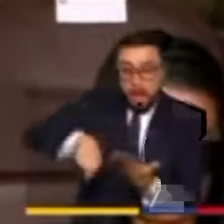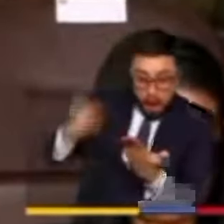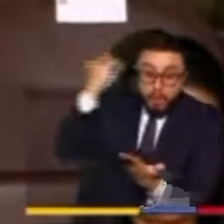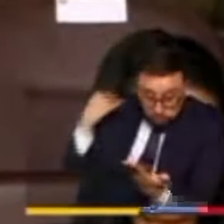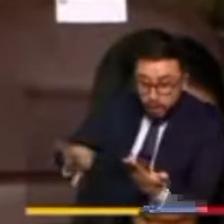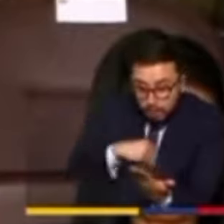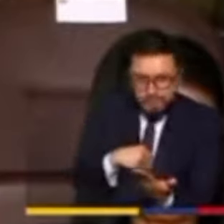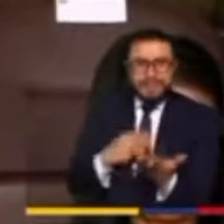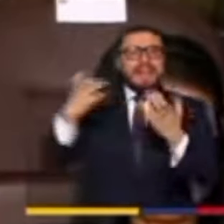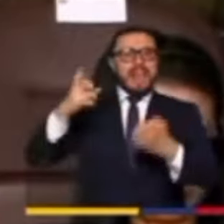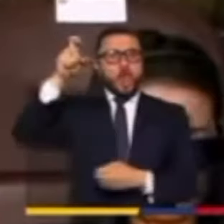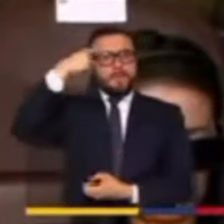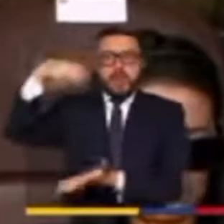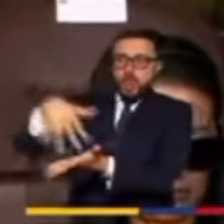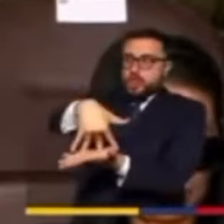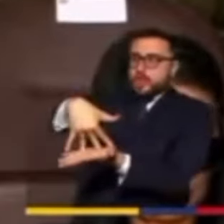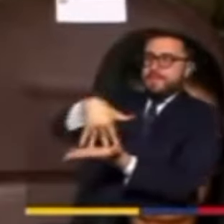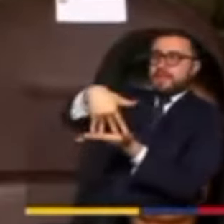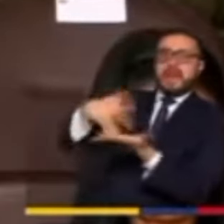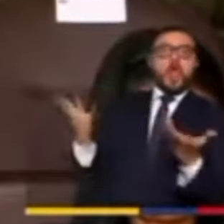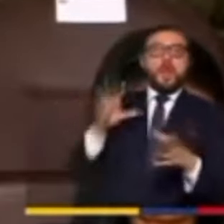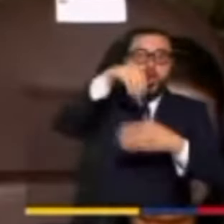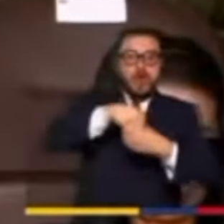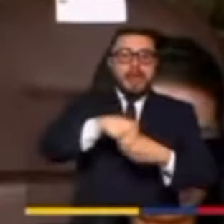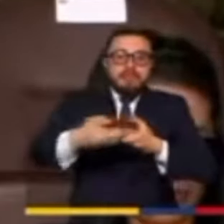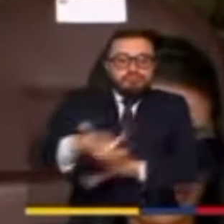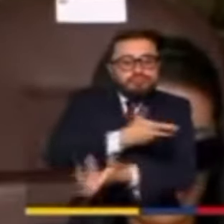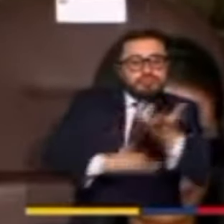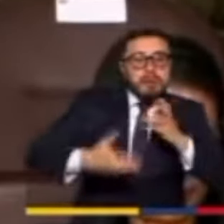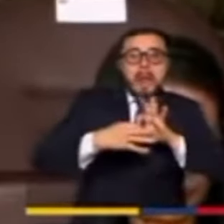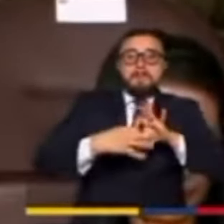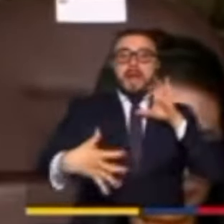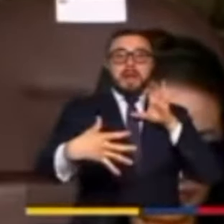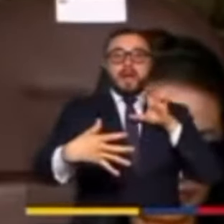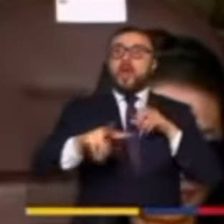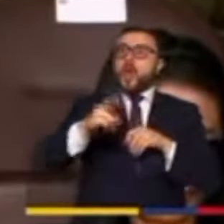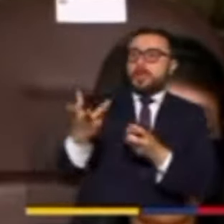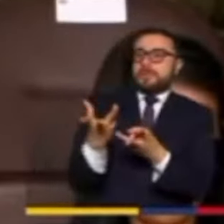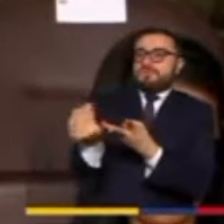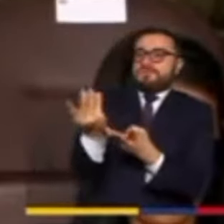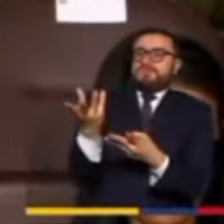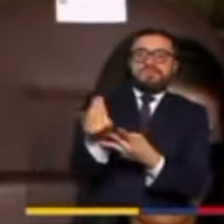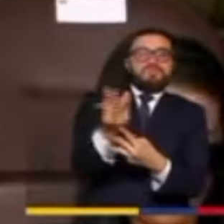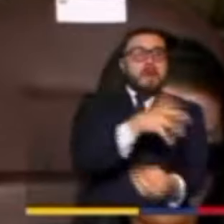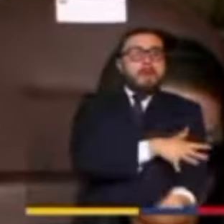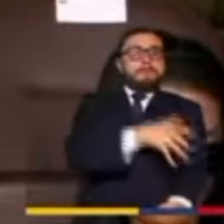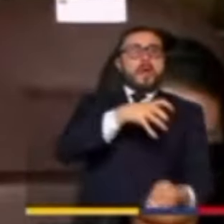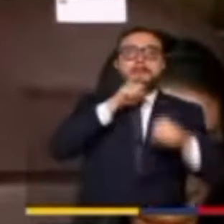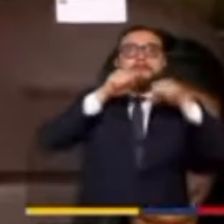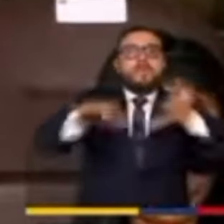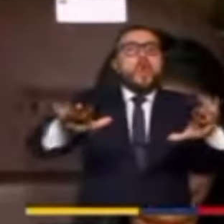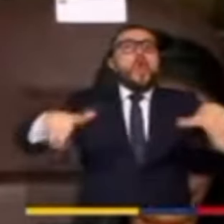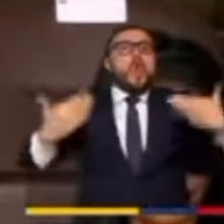intentando debilitar al gobierno, rompiendo sus relaciones internas y sus relaciones con las otras ramas del poder